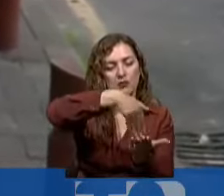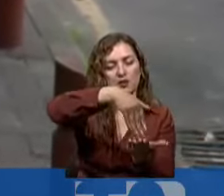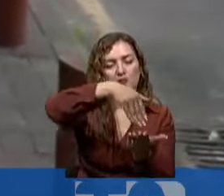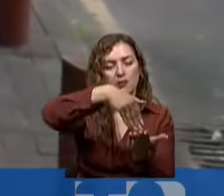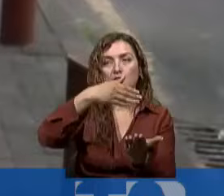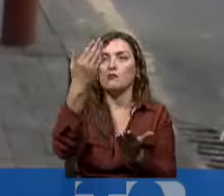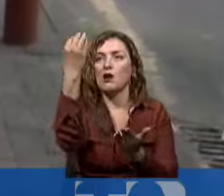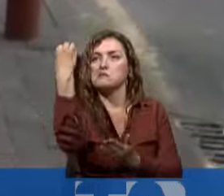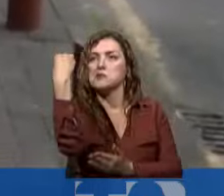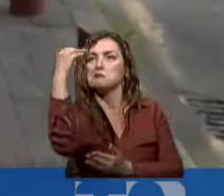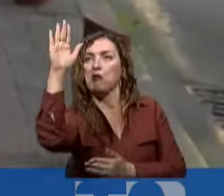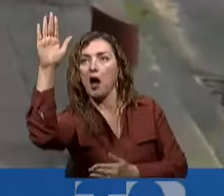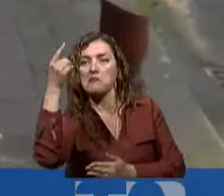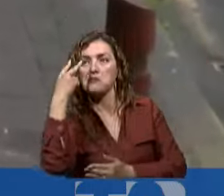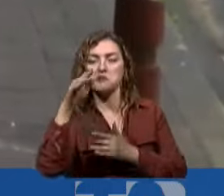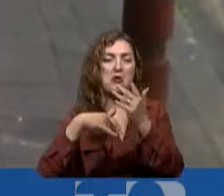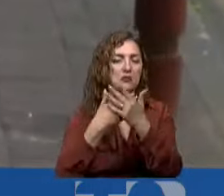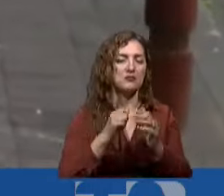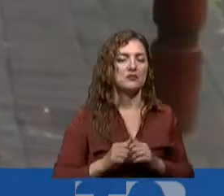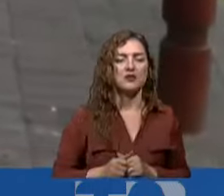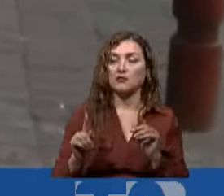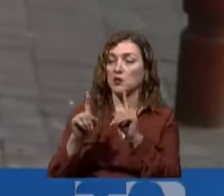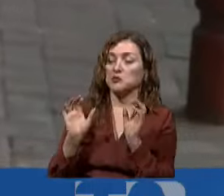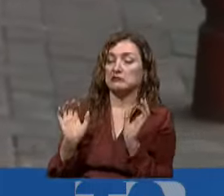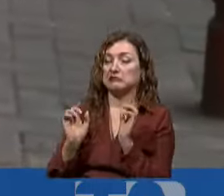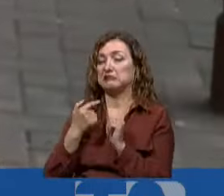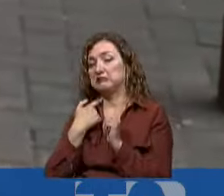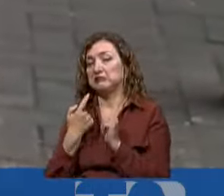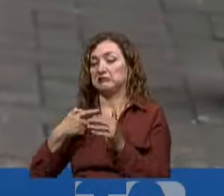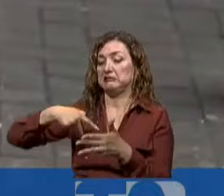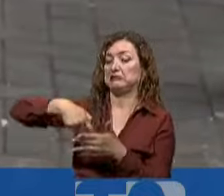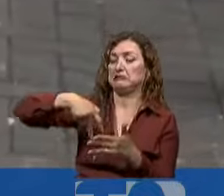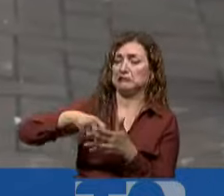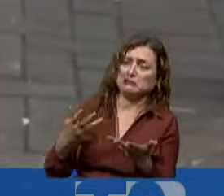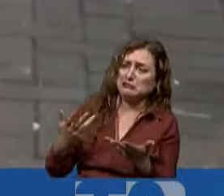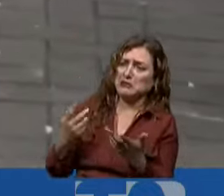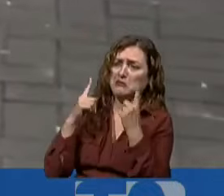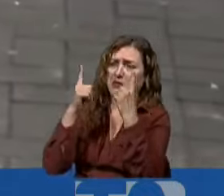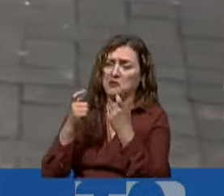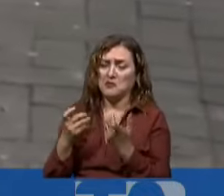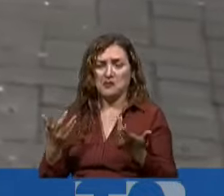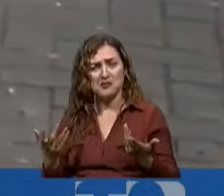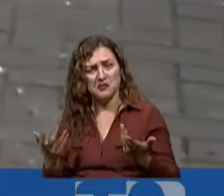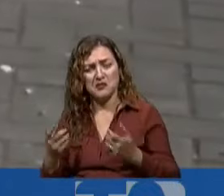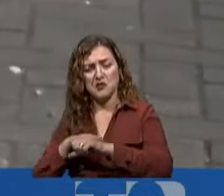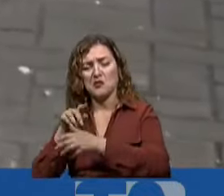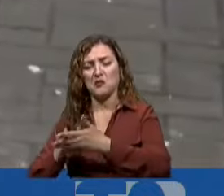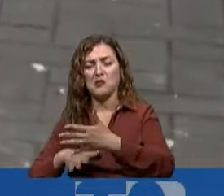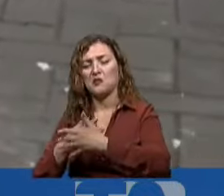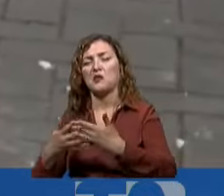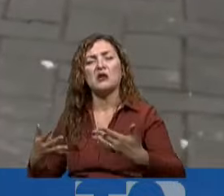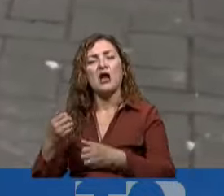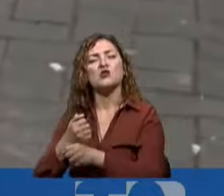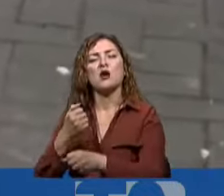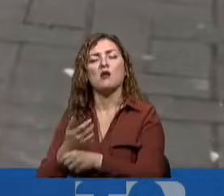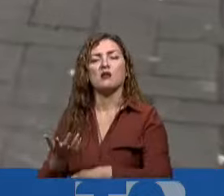vertical. De seguro los ciudadanos ya se están preguntando si esto les va a afectar para moverse o no. Es importante decir el horario y las jornadas donde se va a